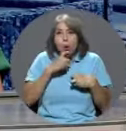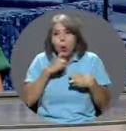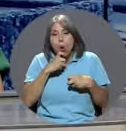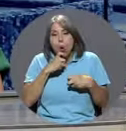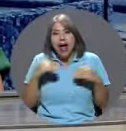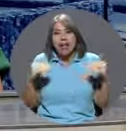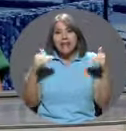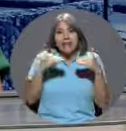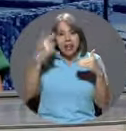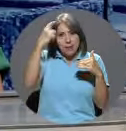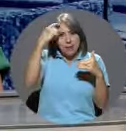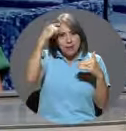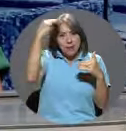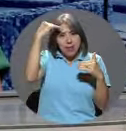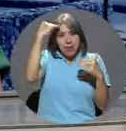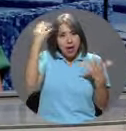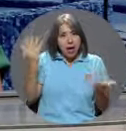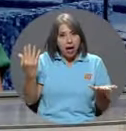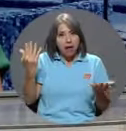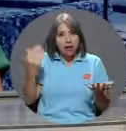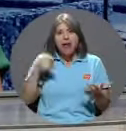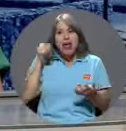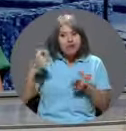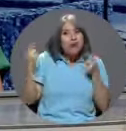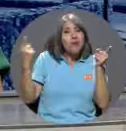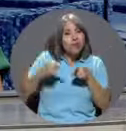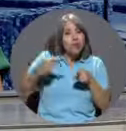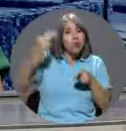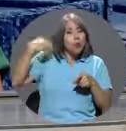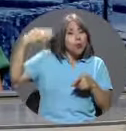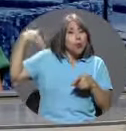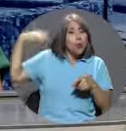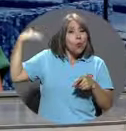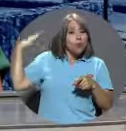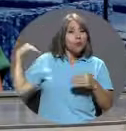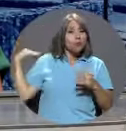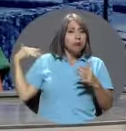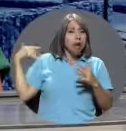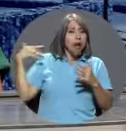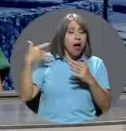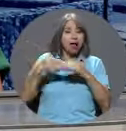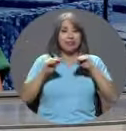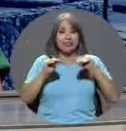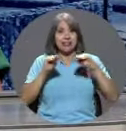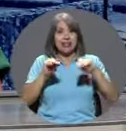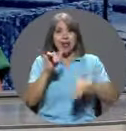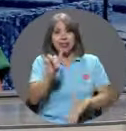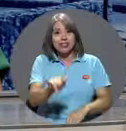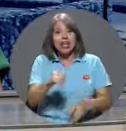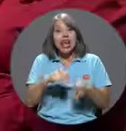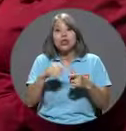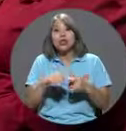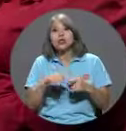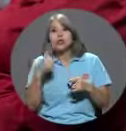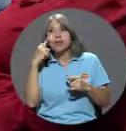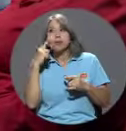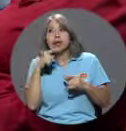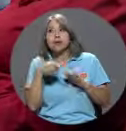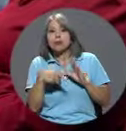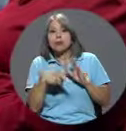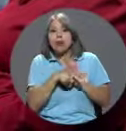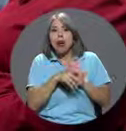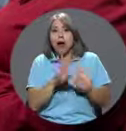nivel mental o psicológico. Y eso se ha traído históricamente, se ha enseñado de esa forma. Entonces se maneja como tabú, como si